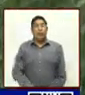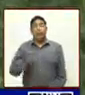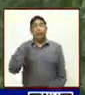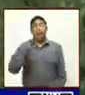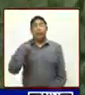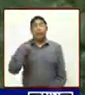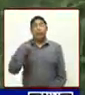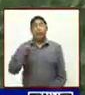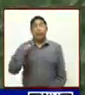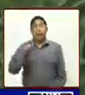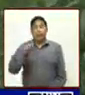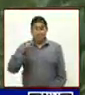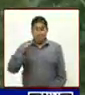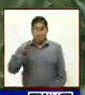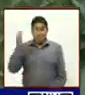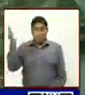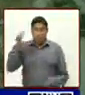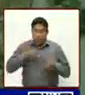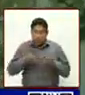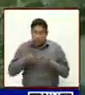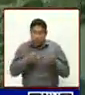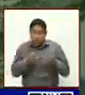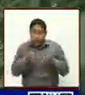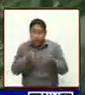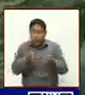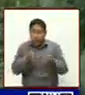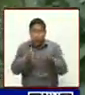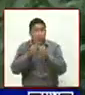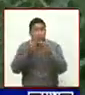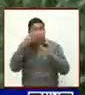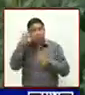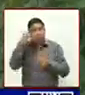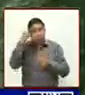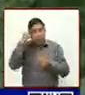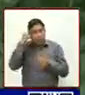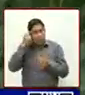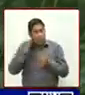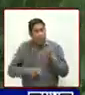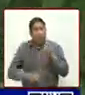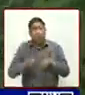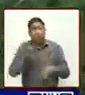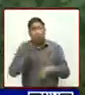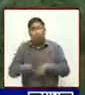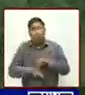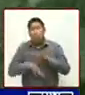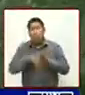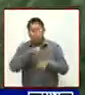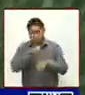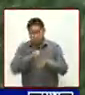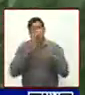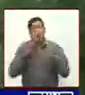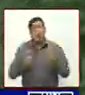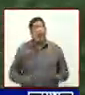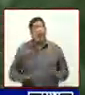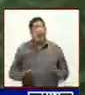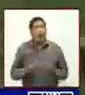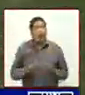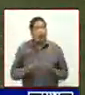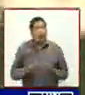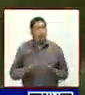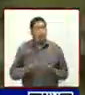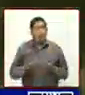Yuraima fue traída por estos senderos sin imaginar que estos iban a ser sus últimos pasos. Ahora las